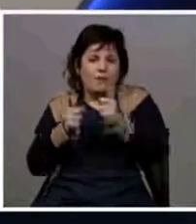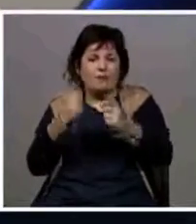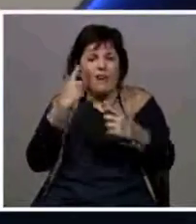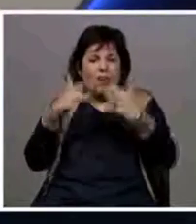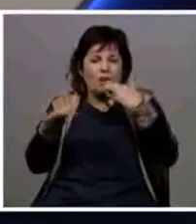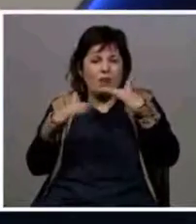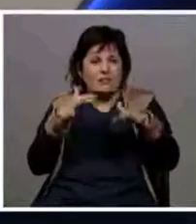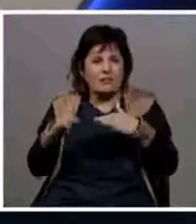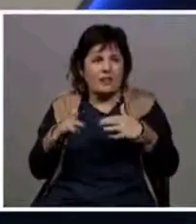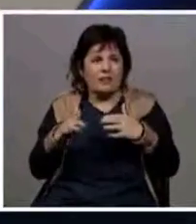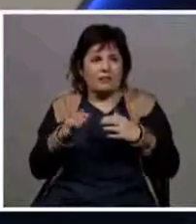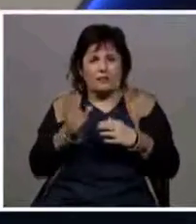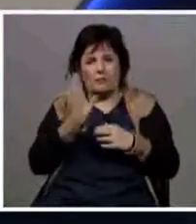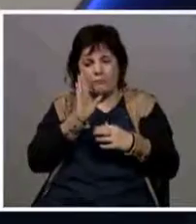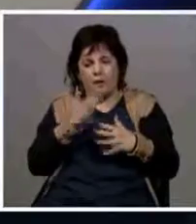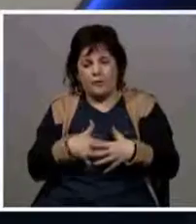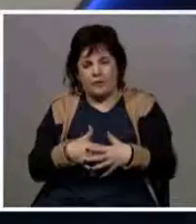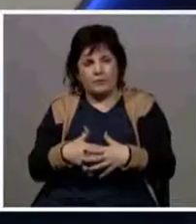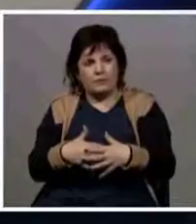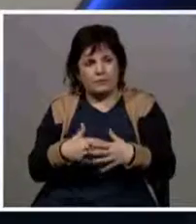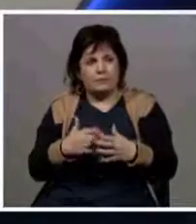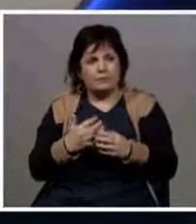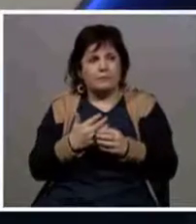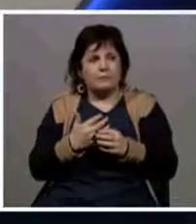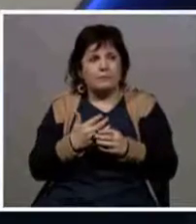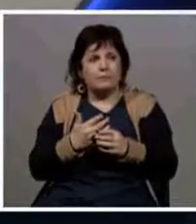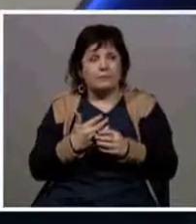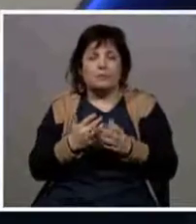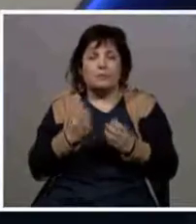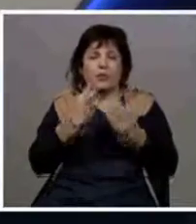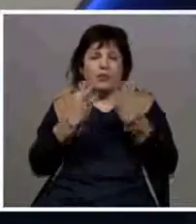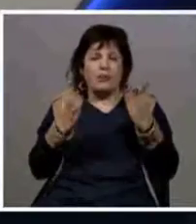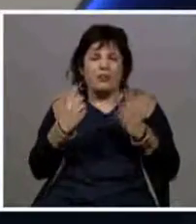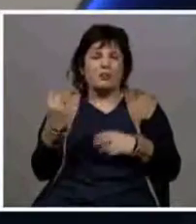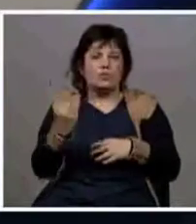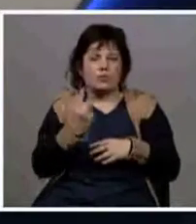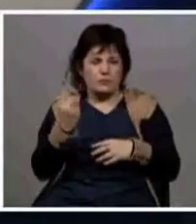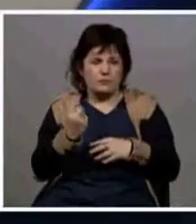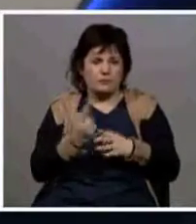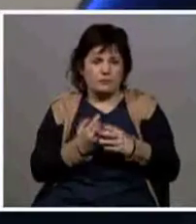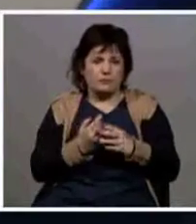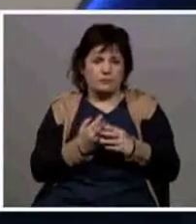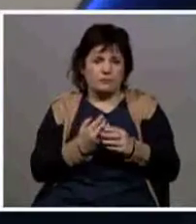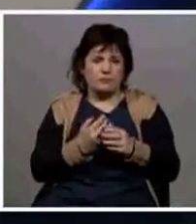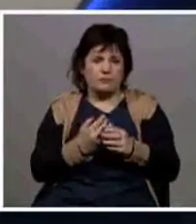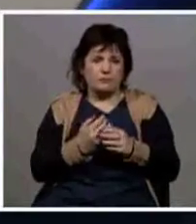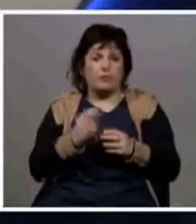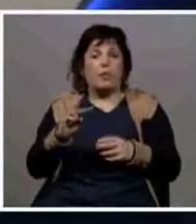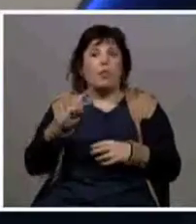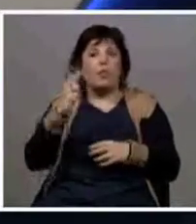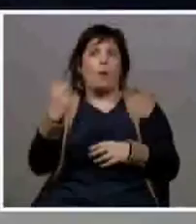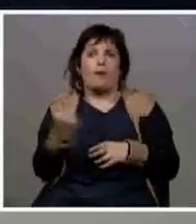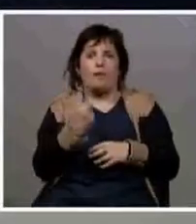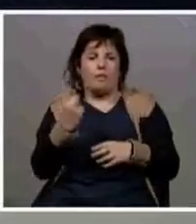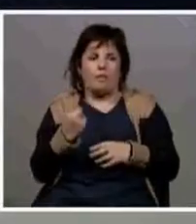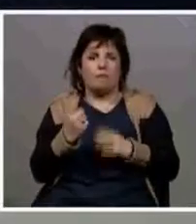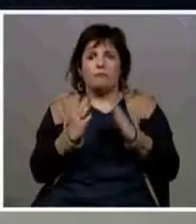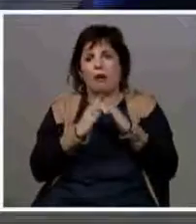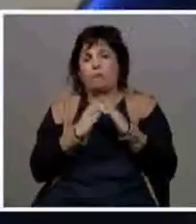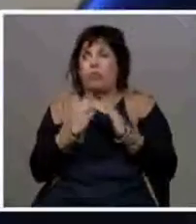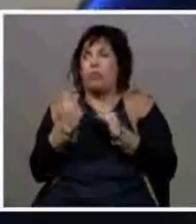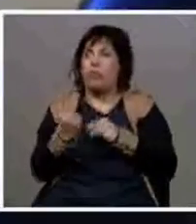adolescentes que son madres pero generalmente quedan muy aisladas a nivel doméstico y